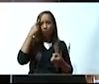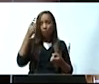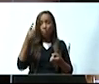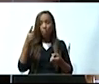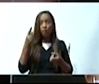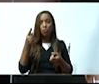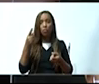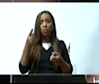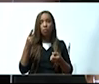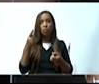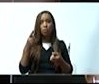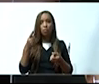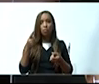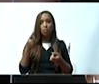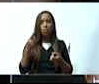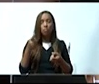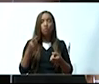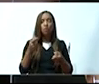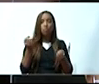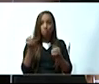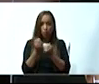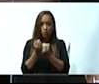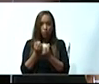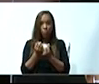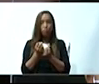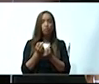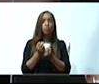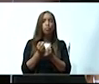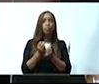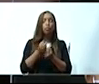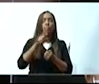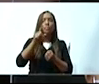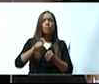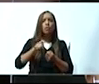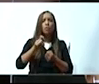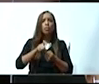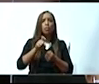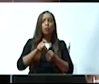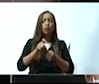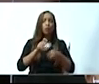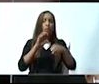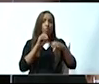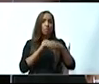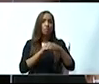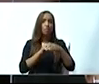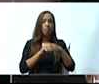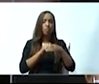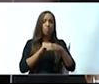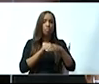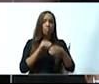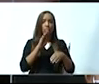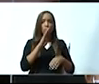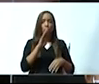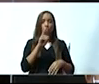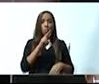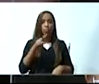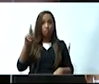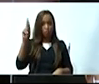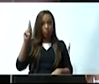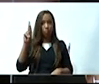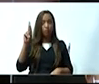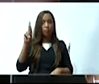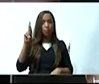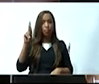Esta pieza, de verdad, viene a traer un respiro a los dominicanos y a las dominicanas y al sector eléctrico en sentido